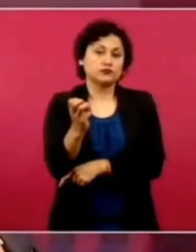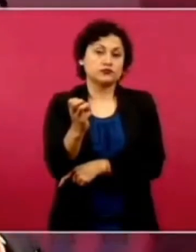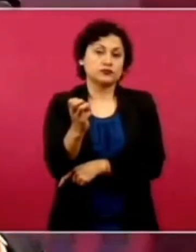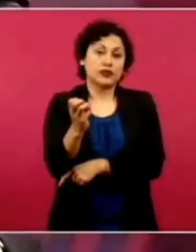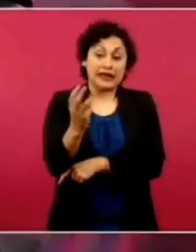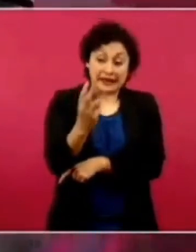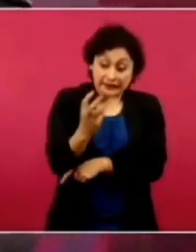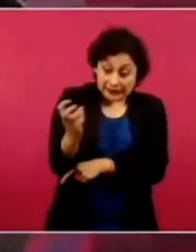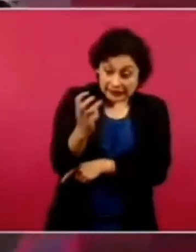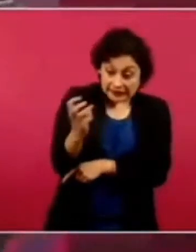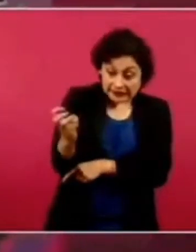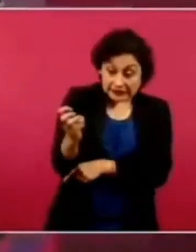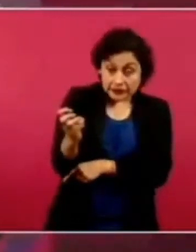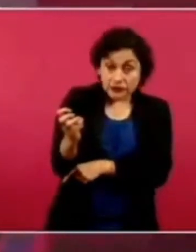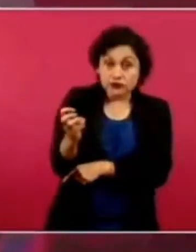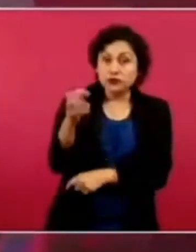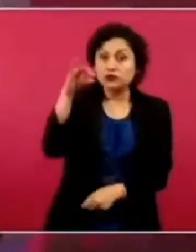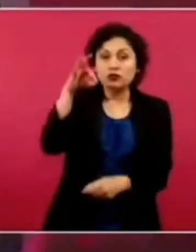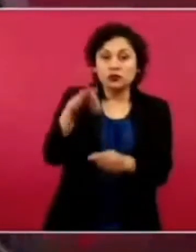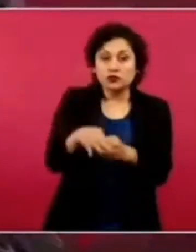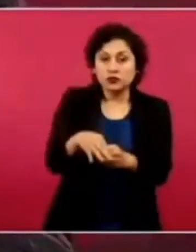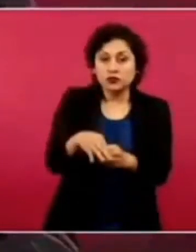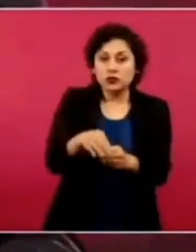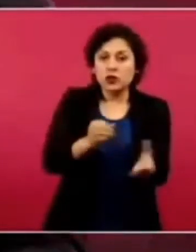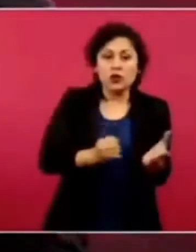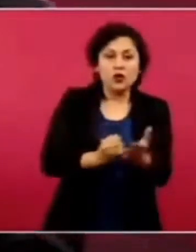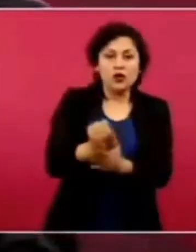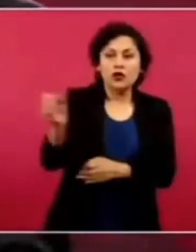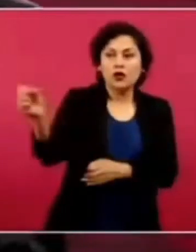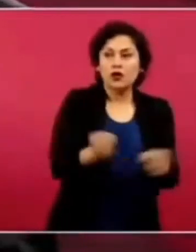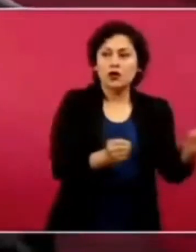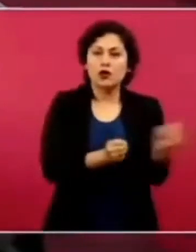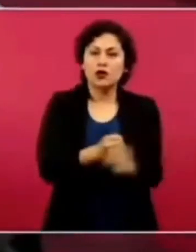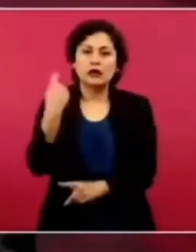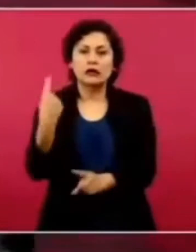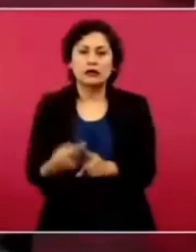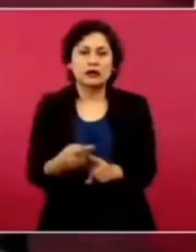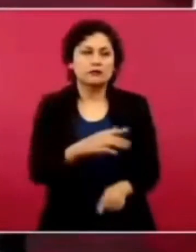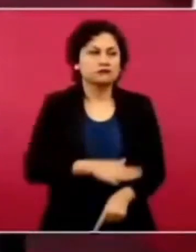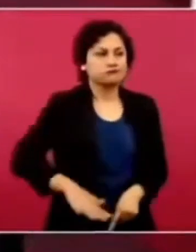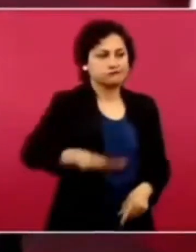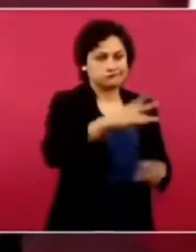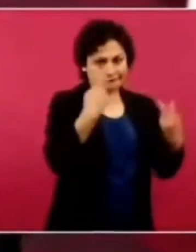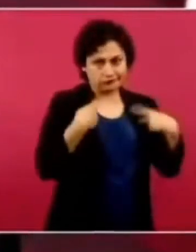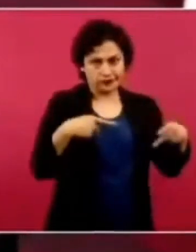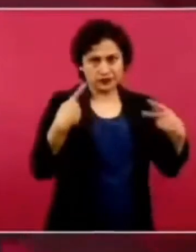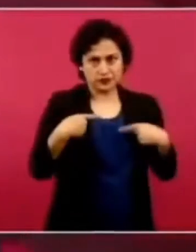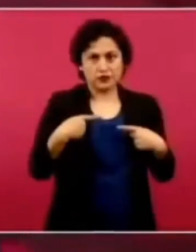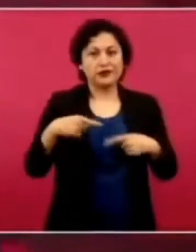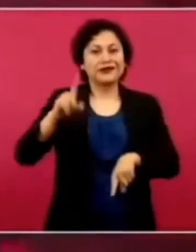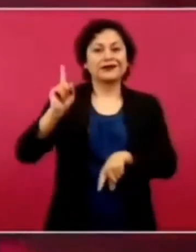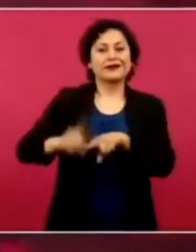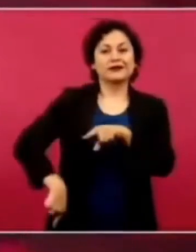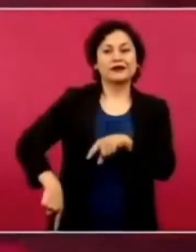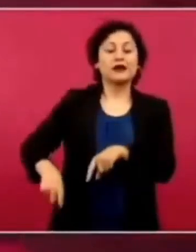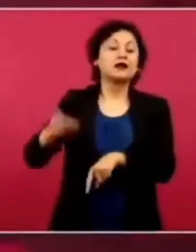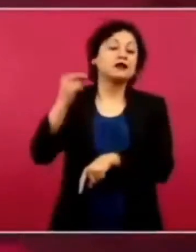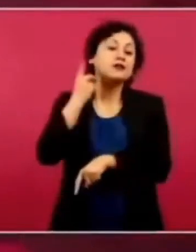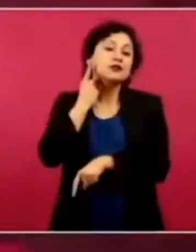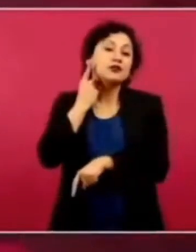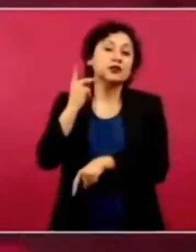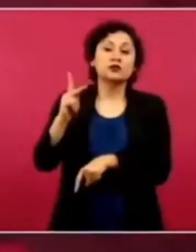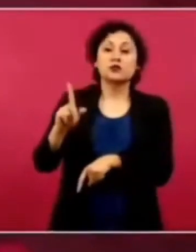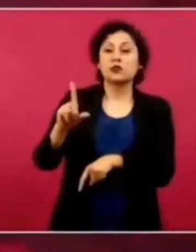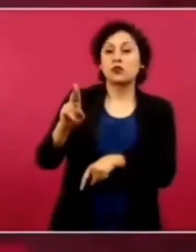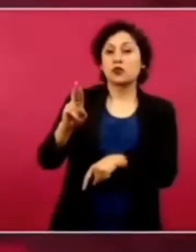de manera directa que no existieran diputados plurinominales que son